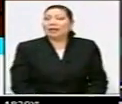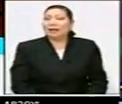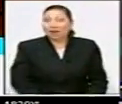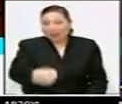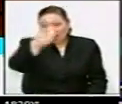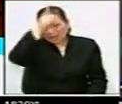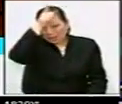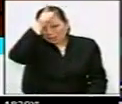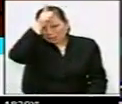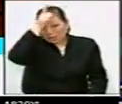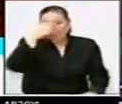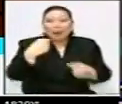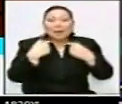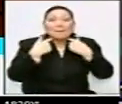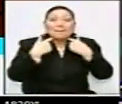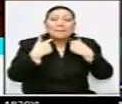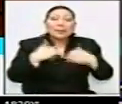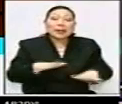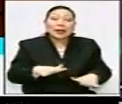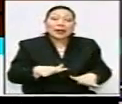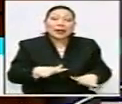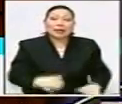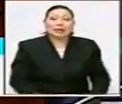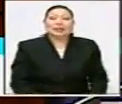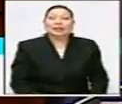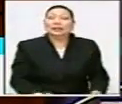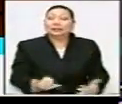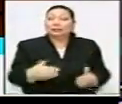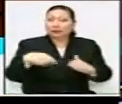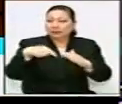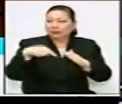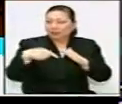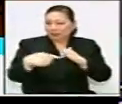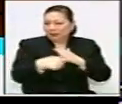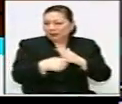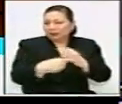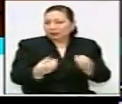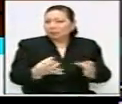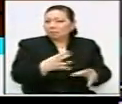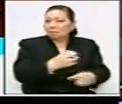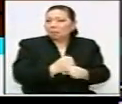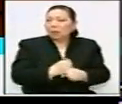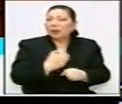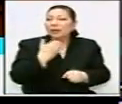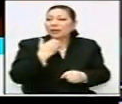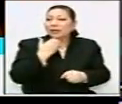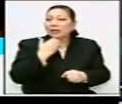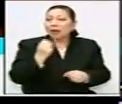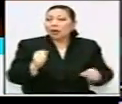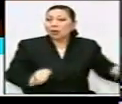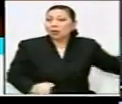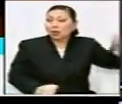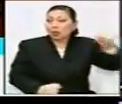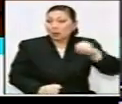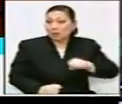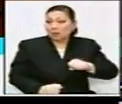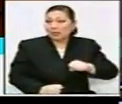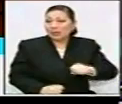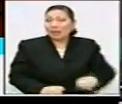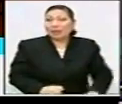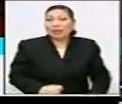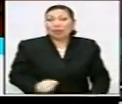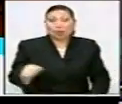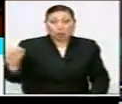Alemania pierde y la parte este de Alemania es tomada por los comunistas